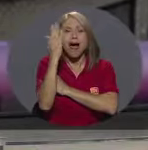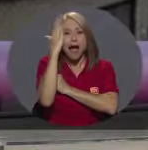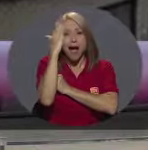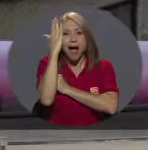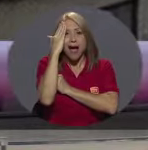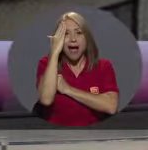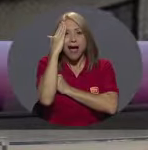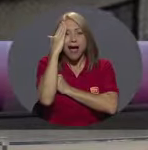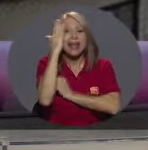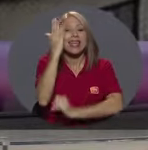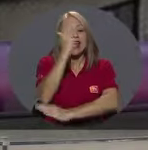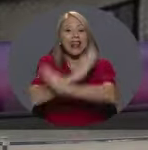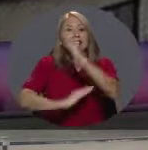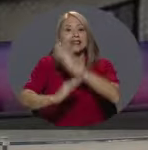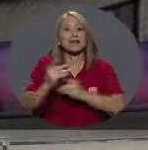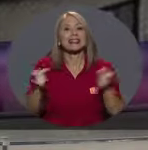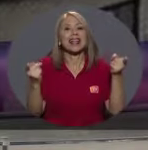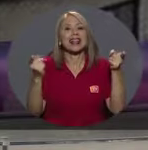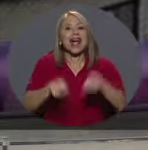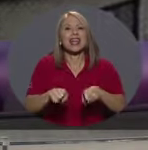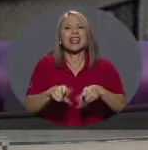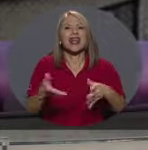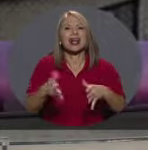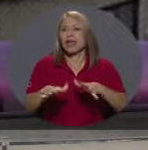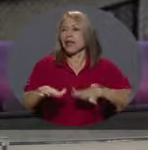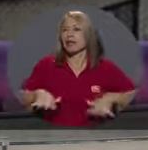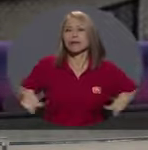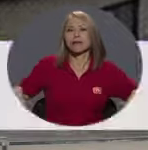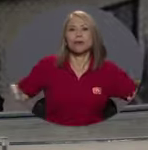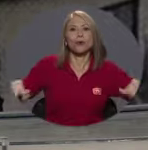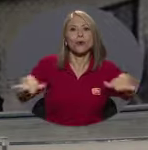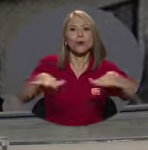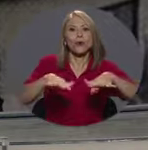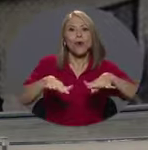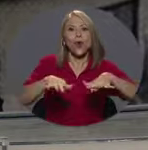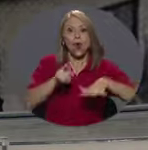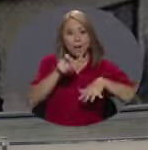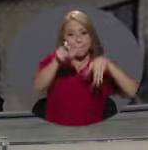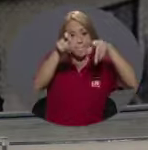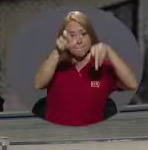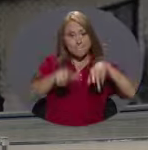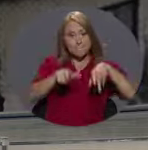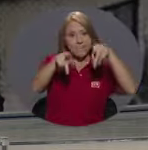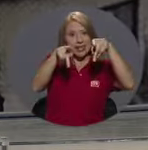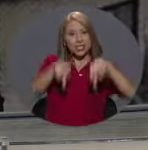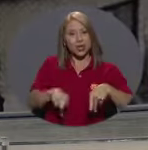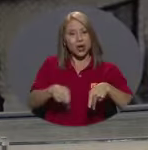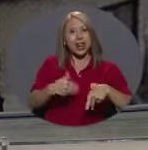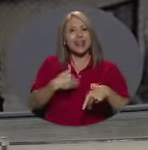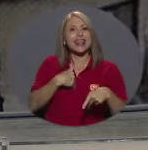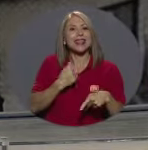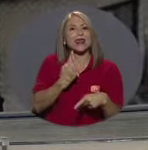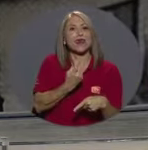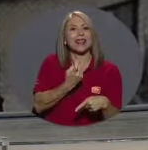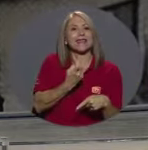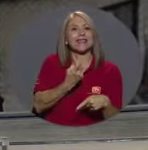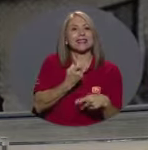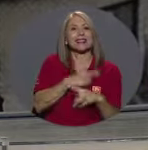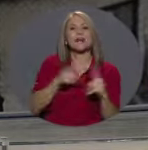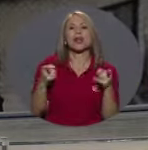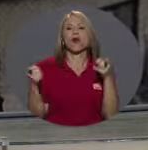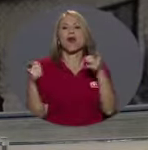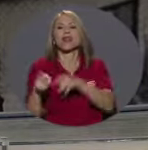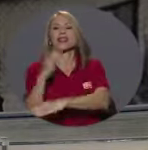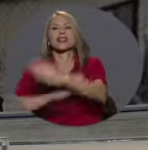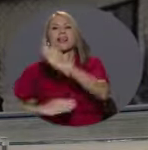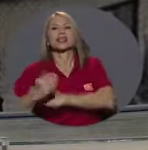claro que la discapacidad la genera el entorno. La persona vive la deficiencia y quien genera la discapacidad son